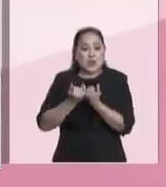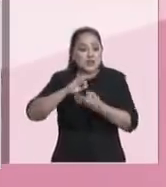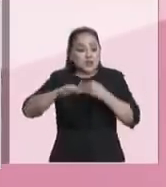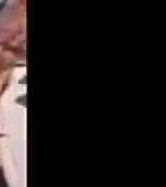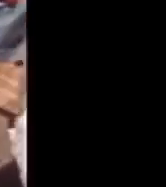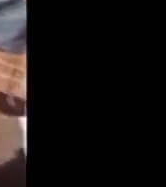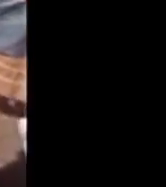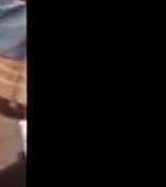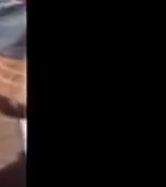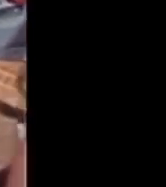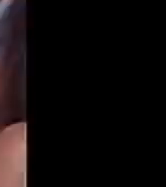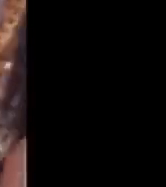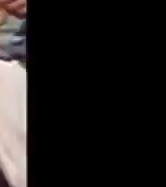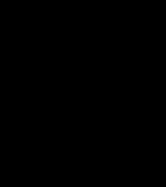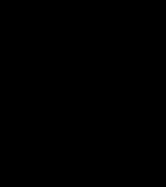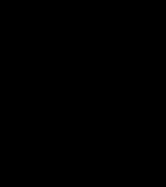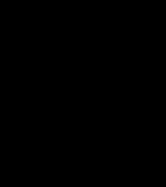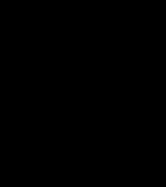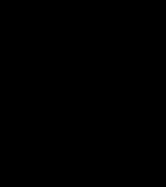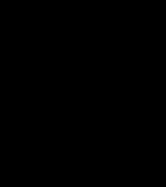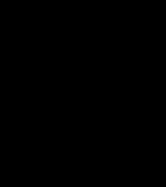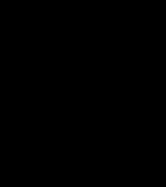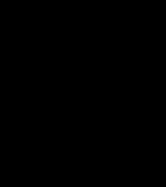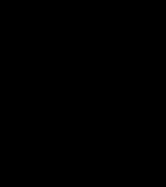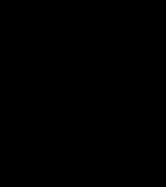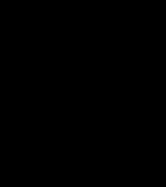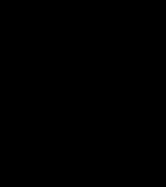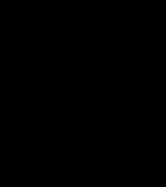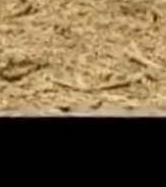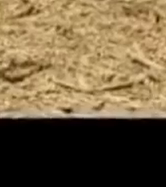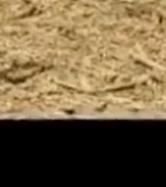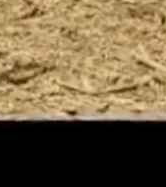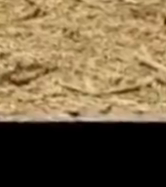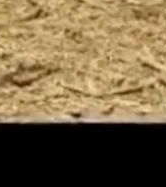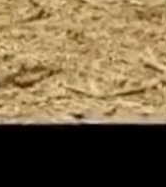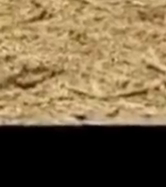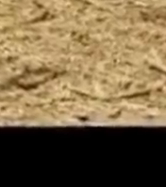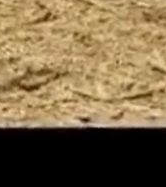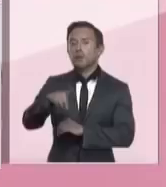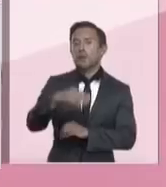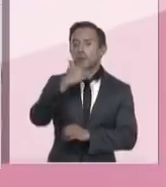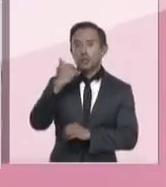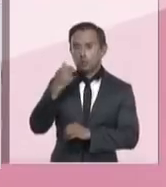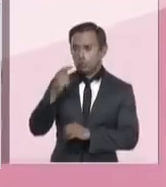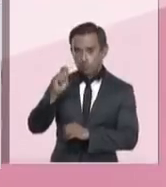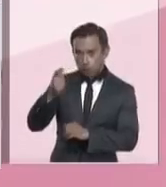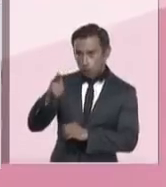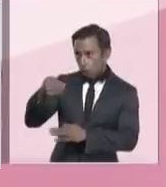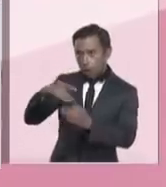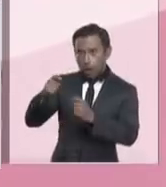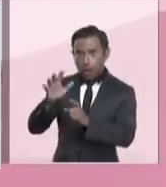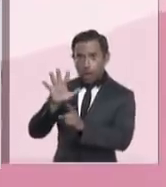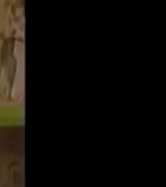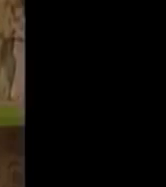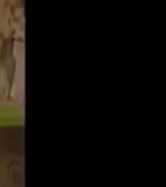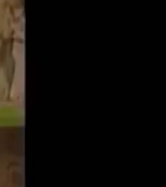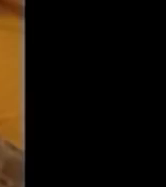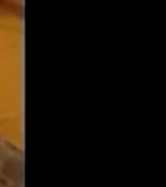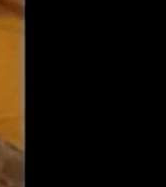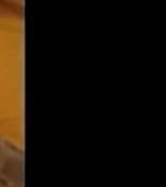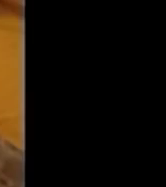Miren. ¡Asosiéguense! ¡No sean montoneros! No es montón, Andrés. Es que dices cada barbaridad.